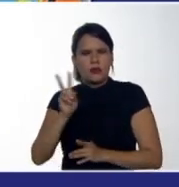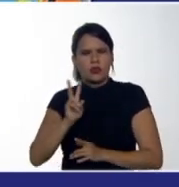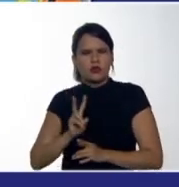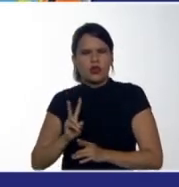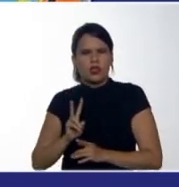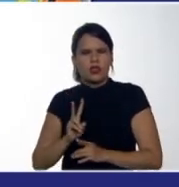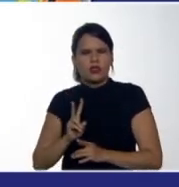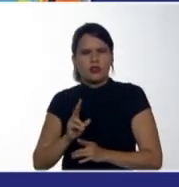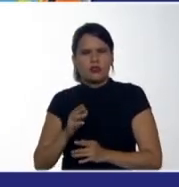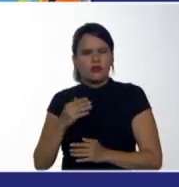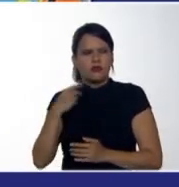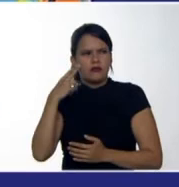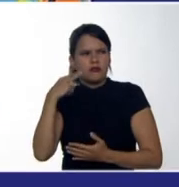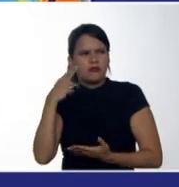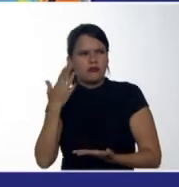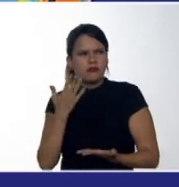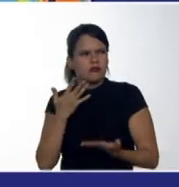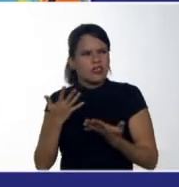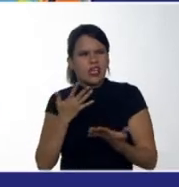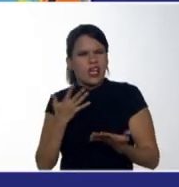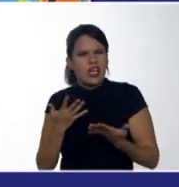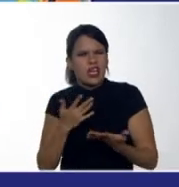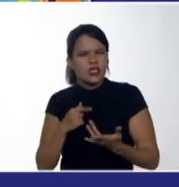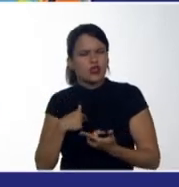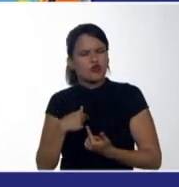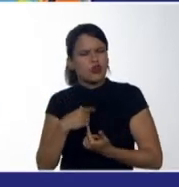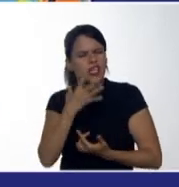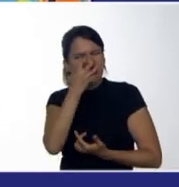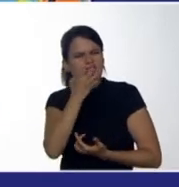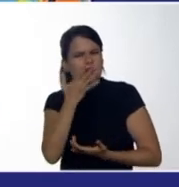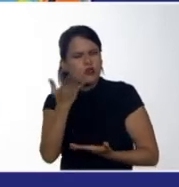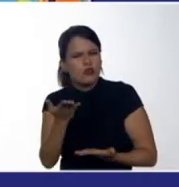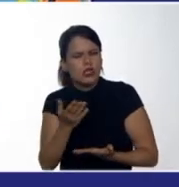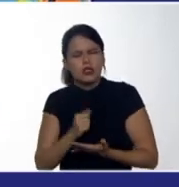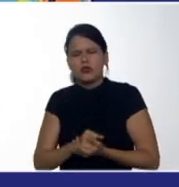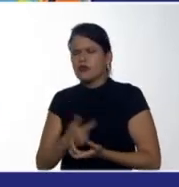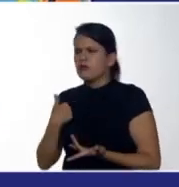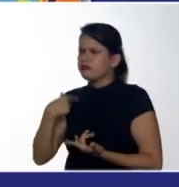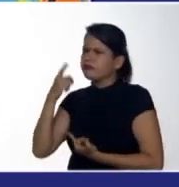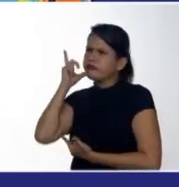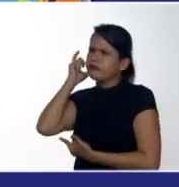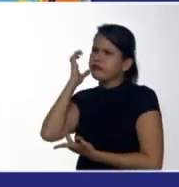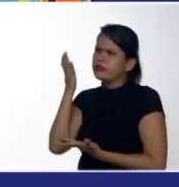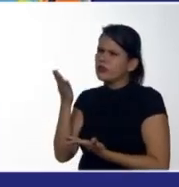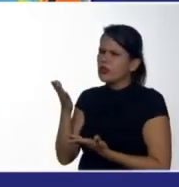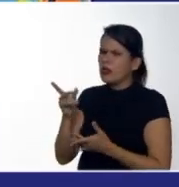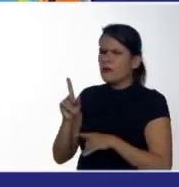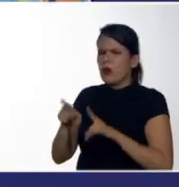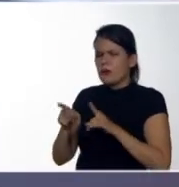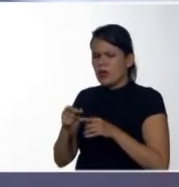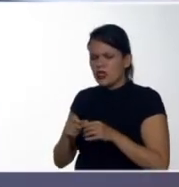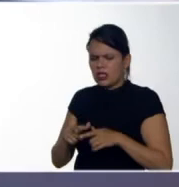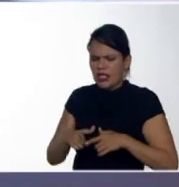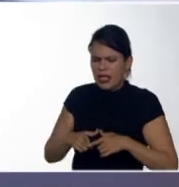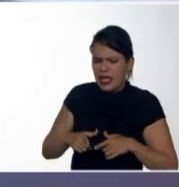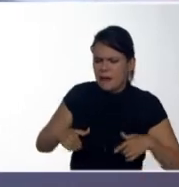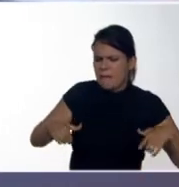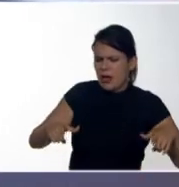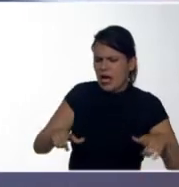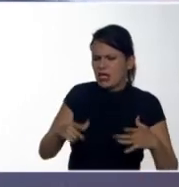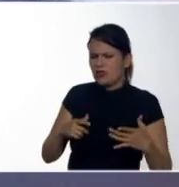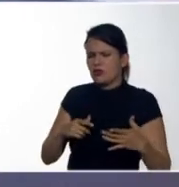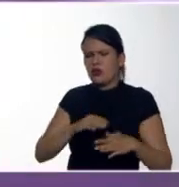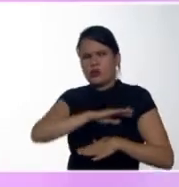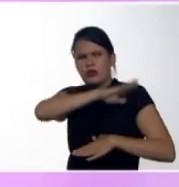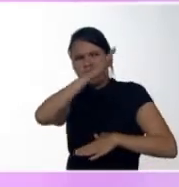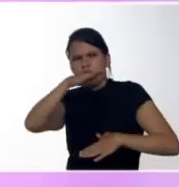Leonardo, ¿te suena algo eso de fisiografía? A mí me suena un poco acerca del territorio, de su relieve,